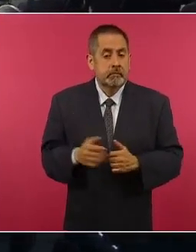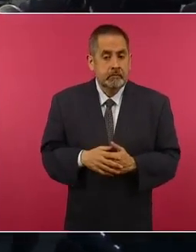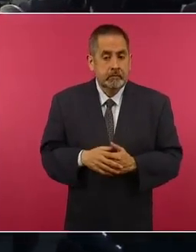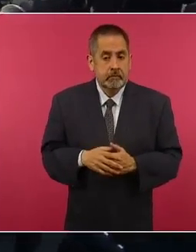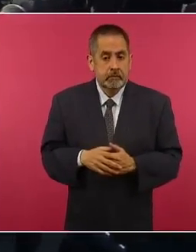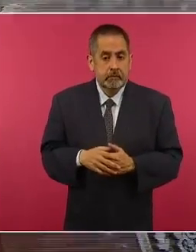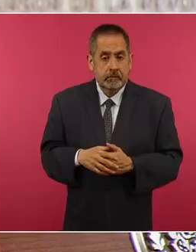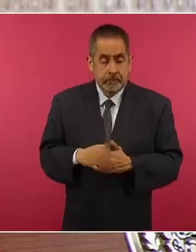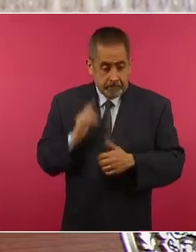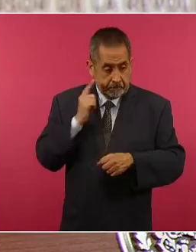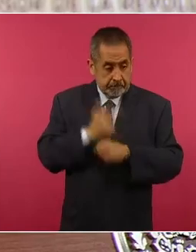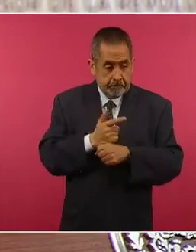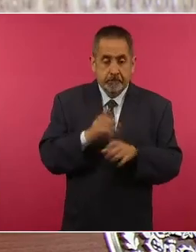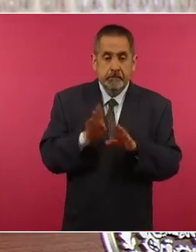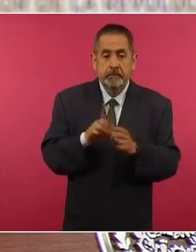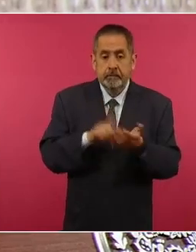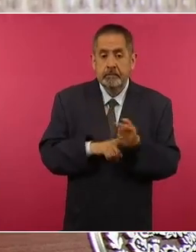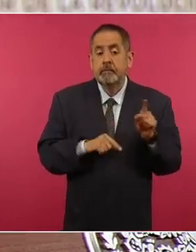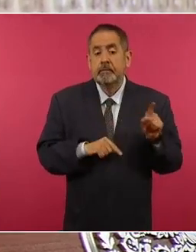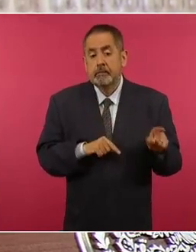se encuentra que tiene